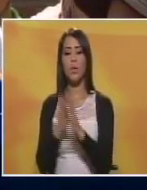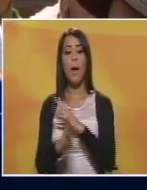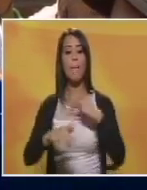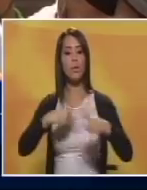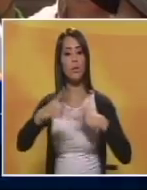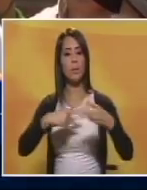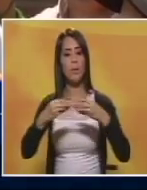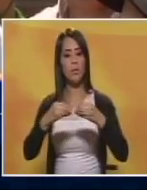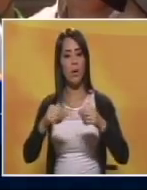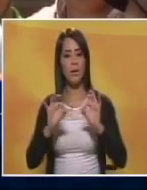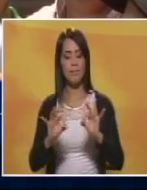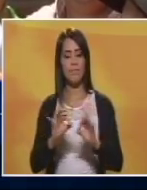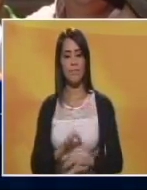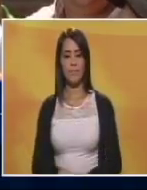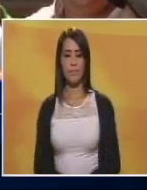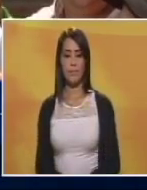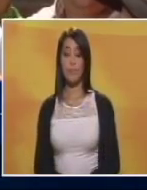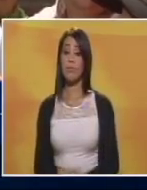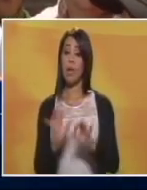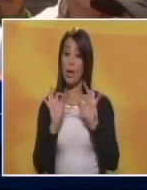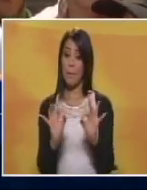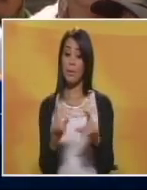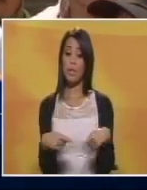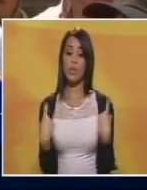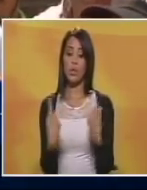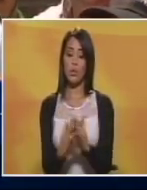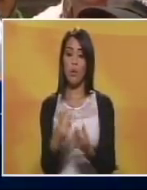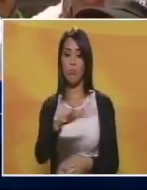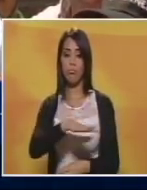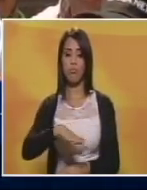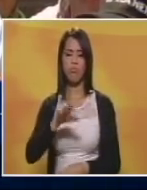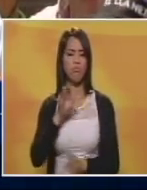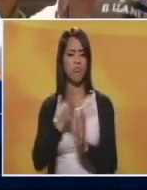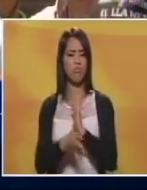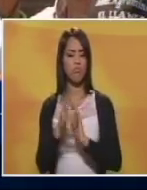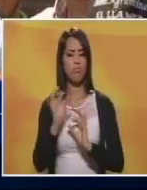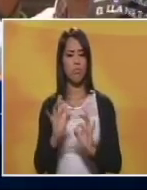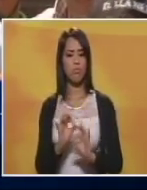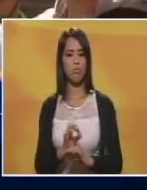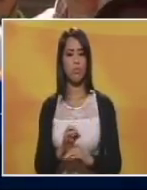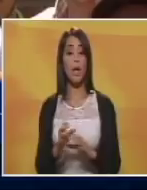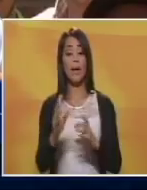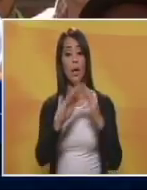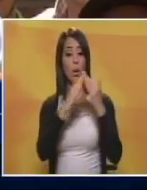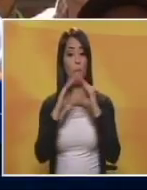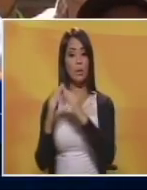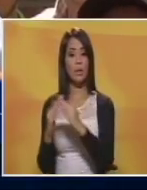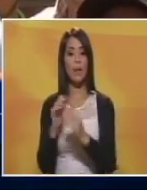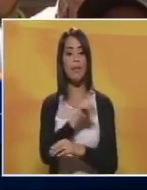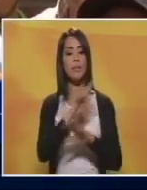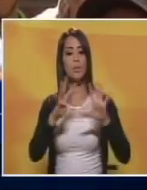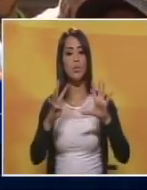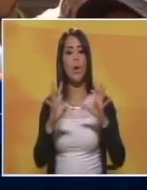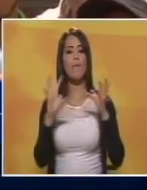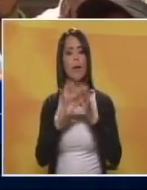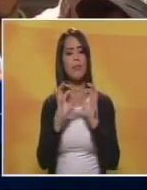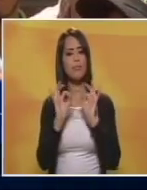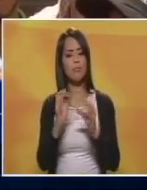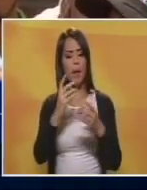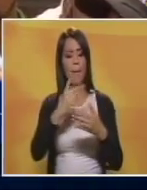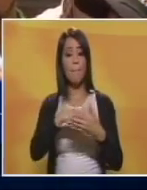procesamiento de arenas auríferas y en especial esta planta aquí en el sector Las Vainitas, que es una planta comunitaria. De estas 19 alianzas van a